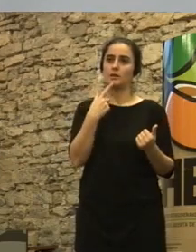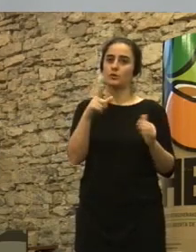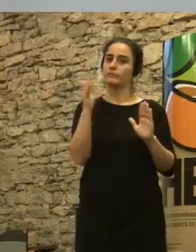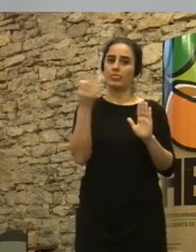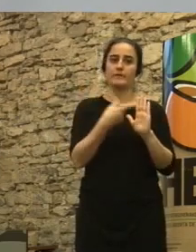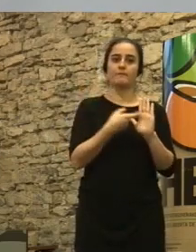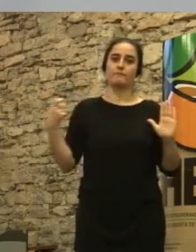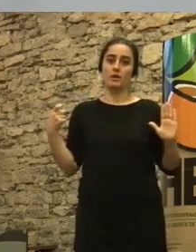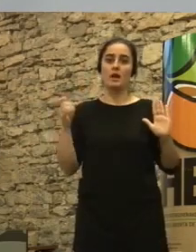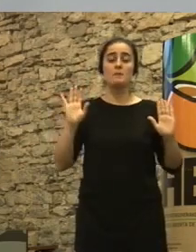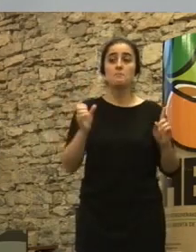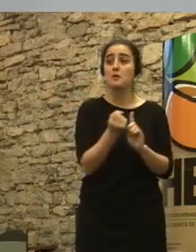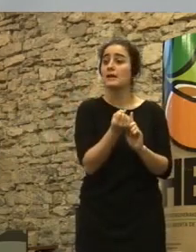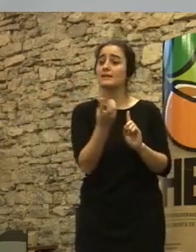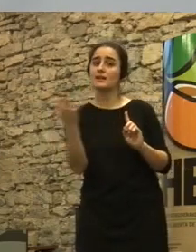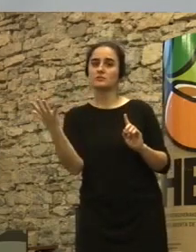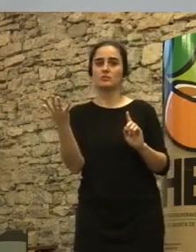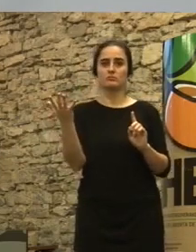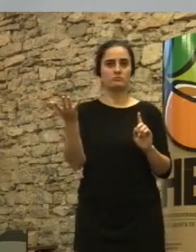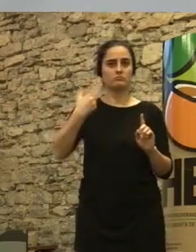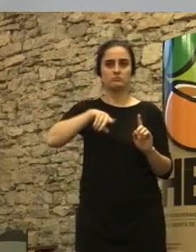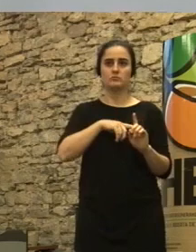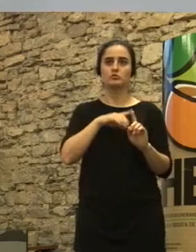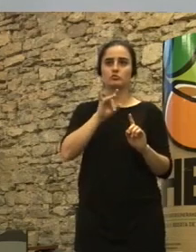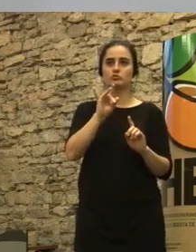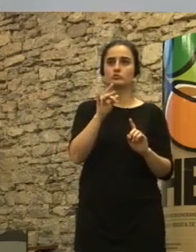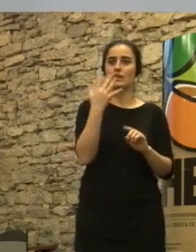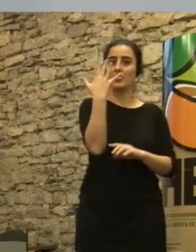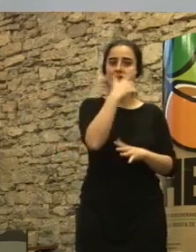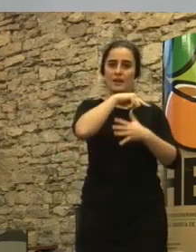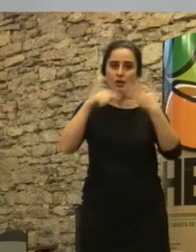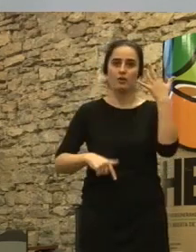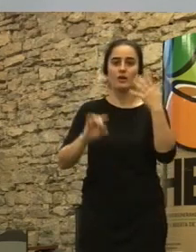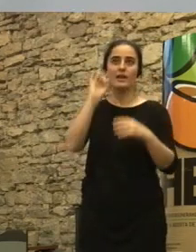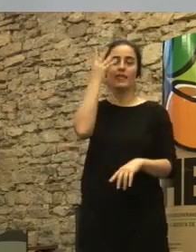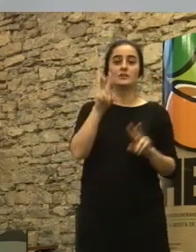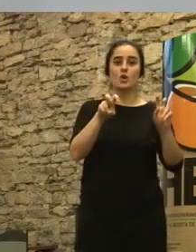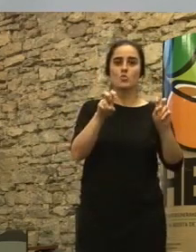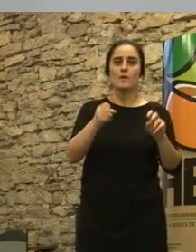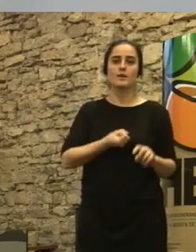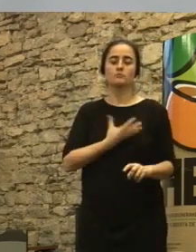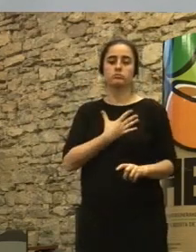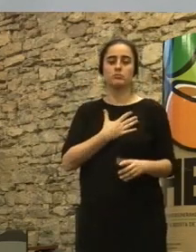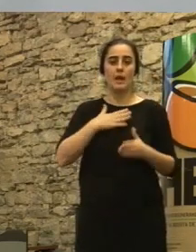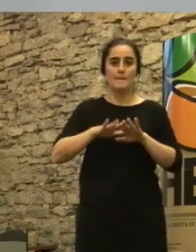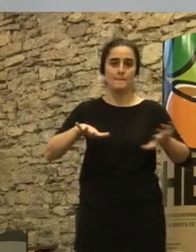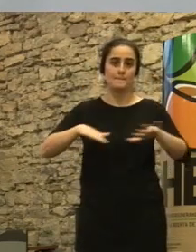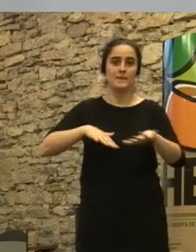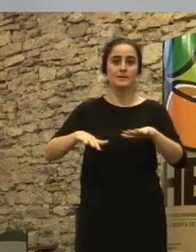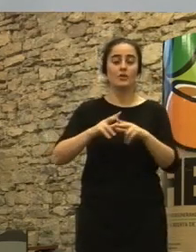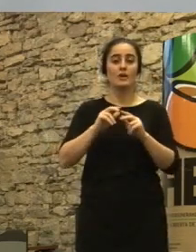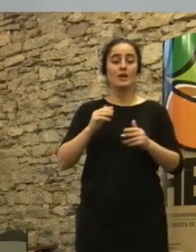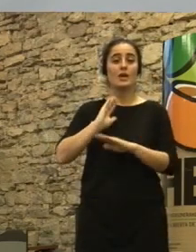aquí. Si no, nosotros vamos a por esas cinco cosas. Ideas nuevas, espíritu emprendedor,